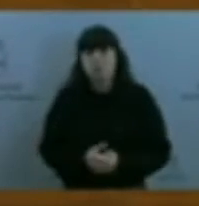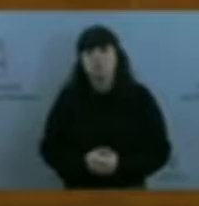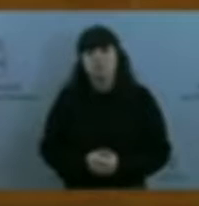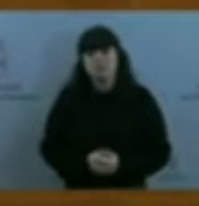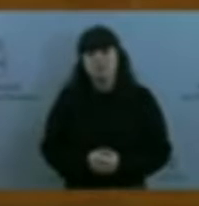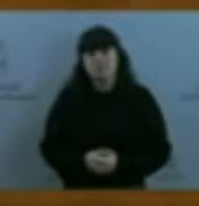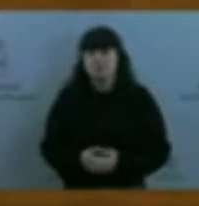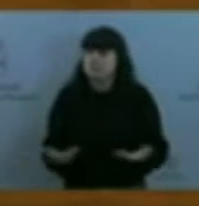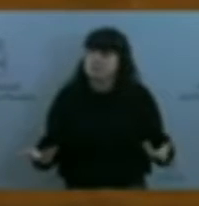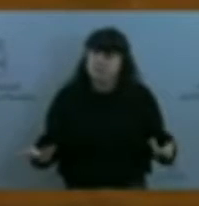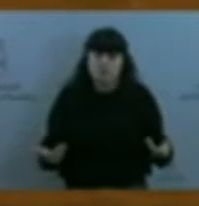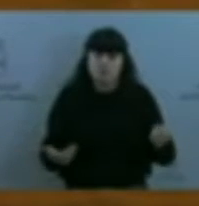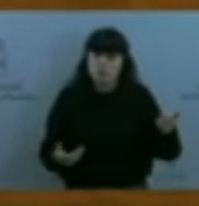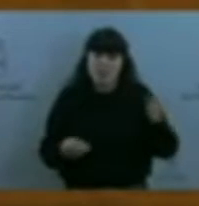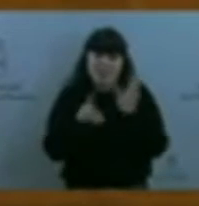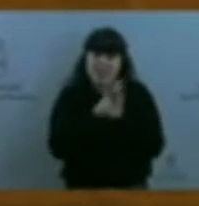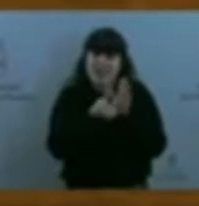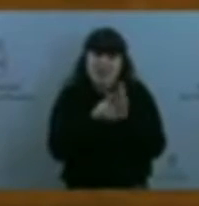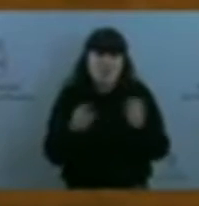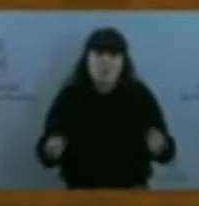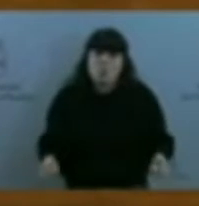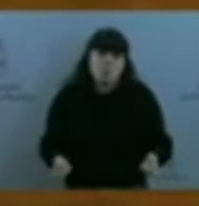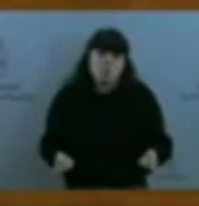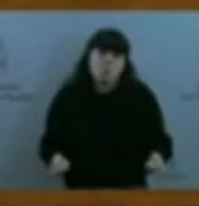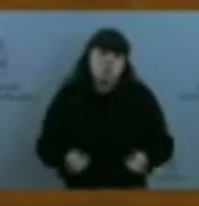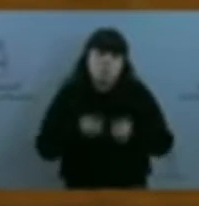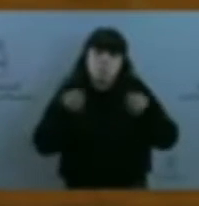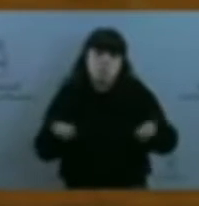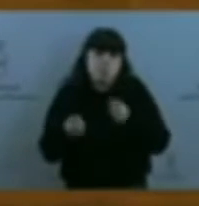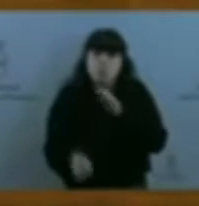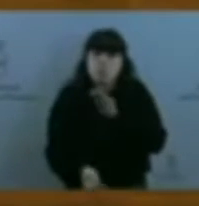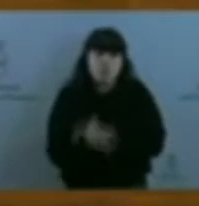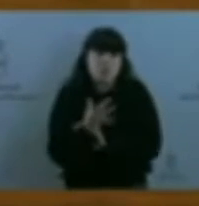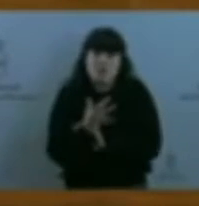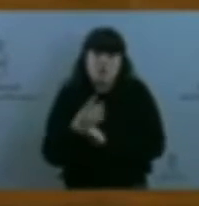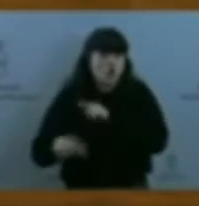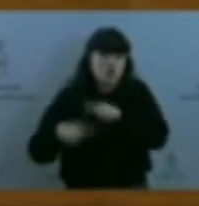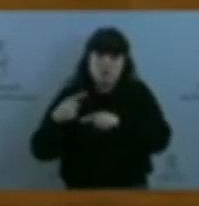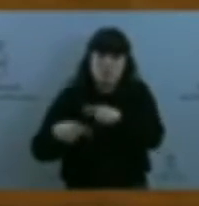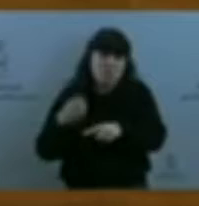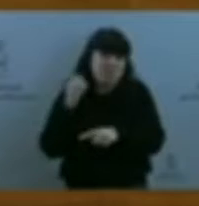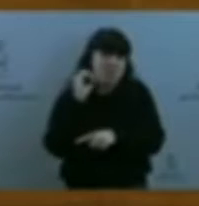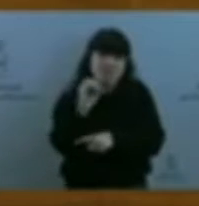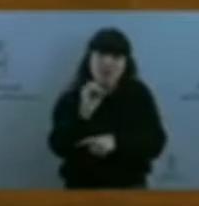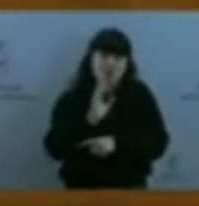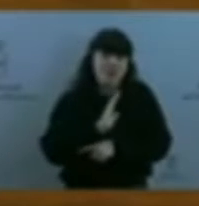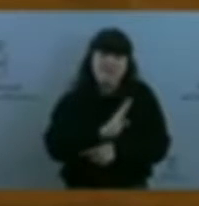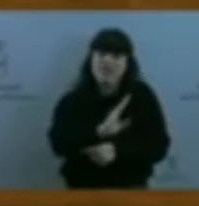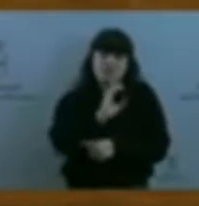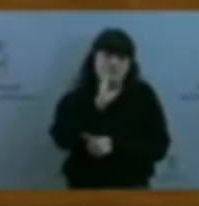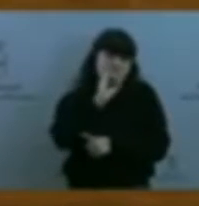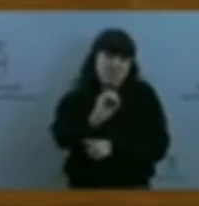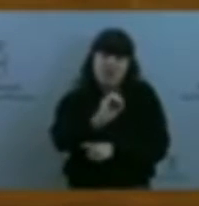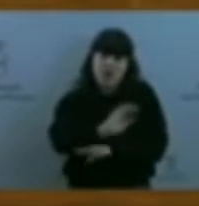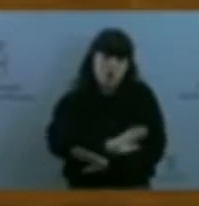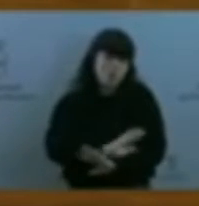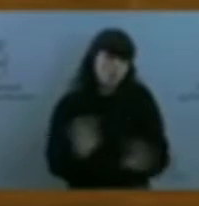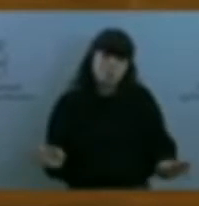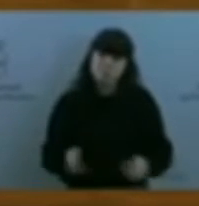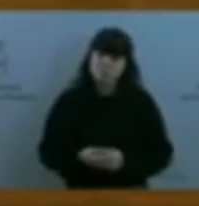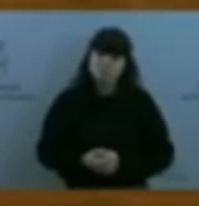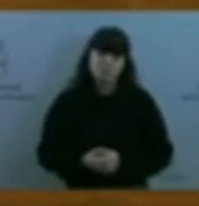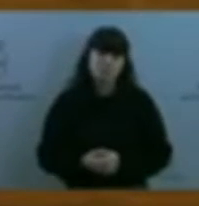no tenía ninguna consecuencia. Si no ha tenido efecto, es que tampoco va a tener consecuencia. Por lo tanto,